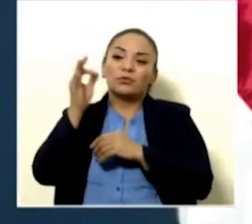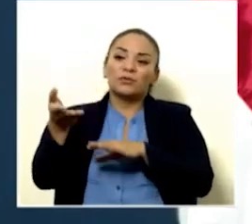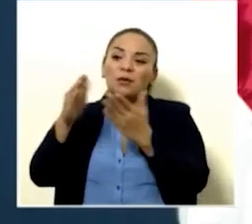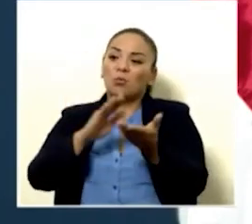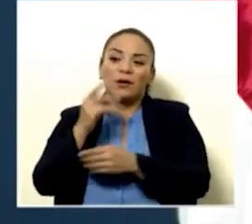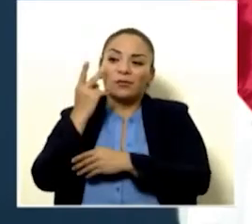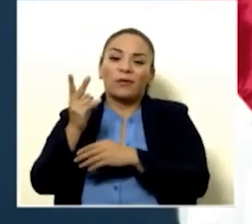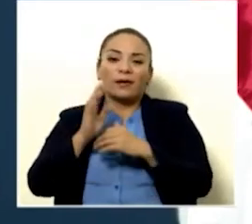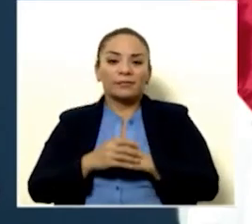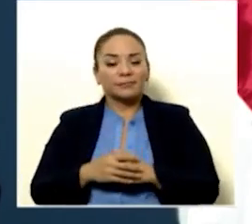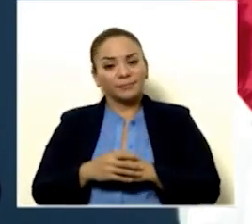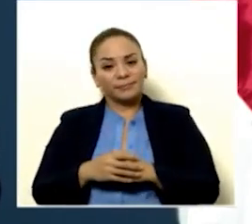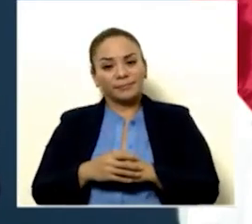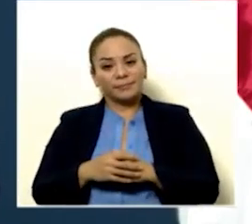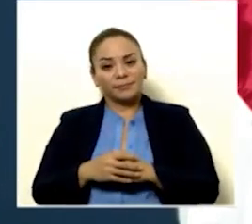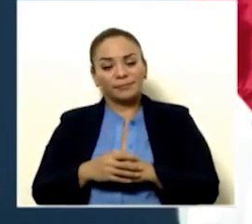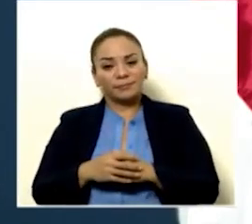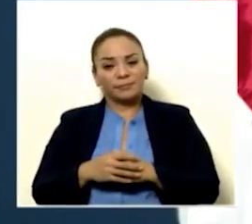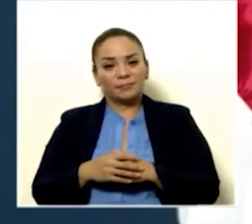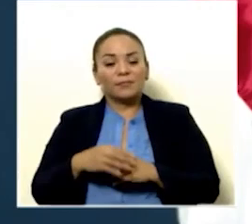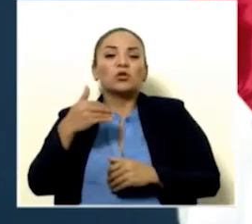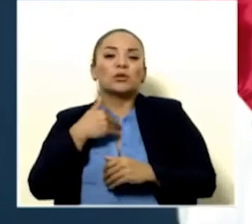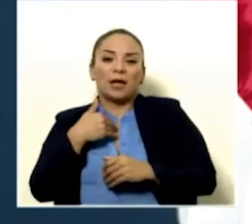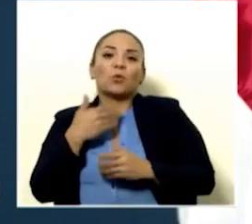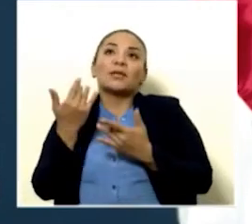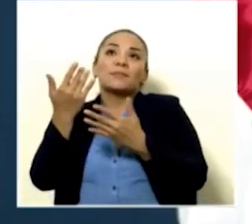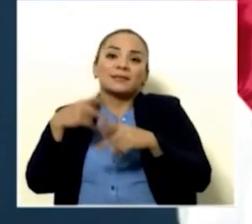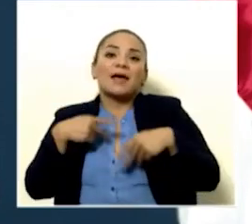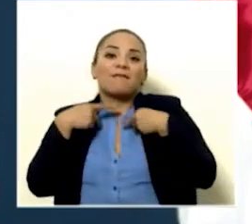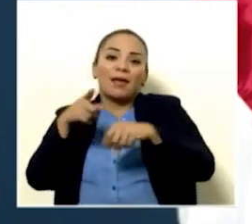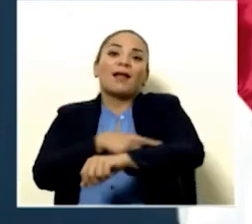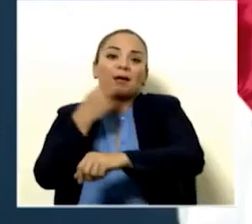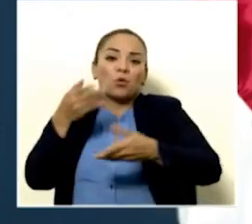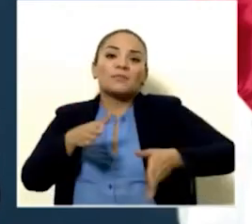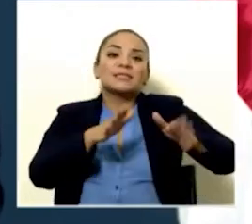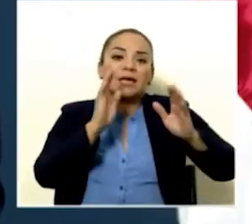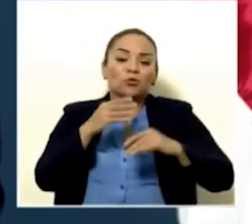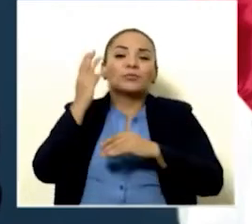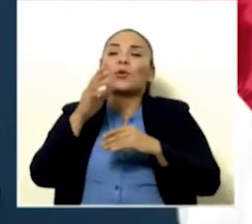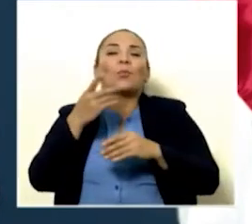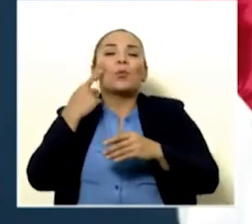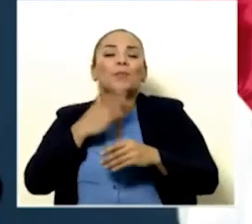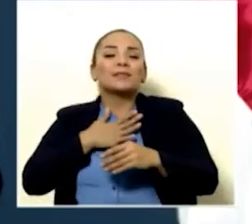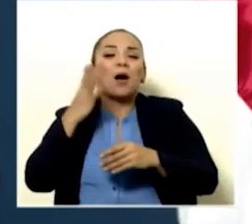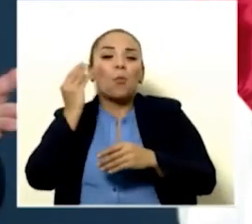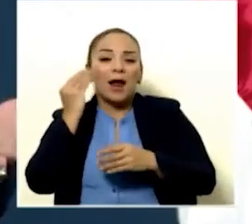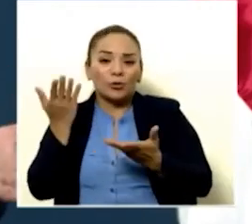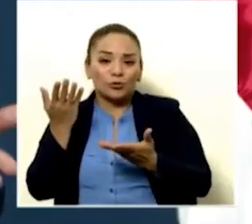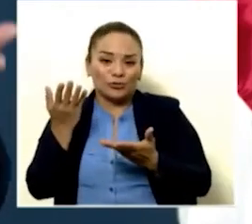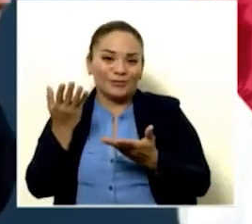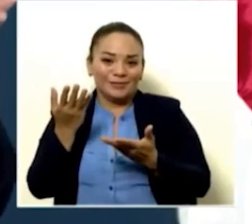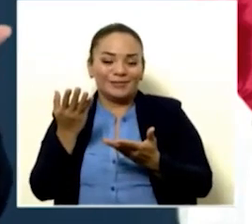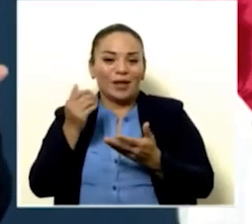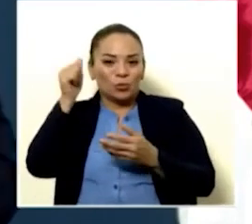Y yo que tengo una expectativa de vida larga por mis papás y mis abuelitos. Dice, tal vez sus ojos no van a ver esto, y estamos